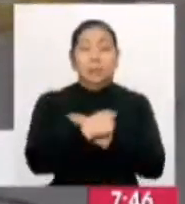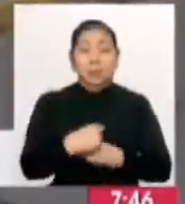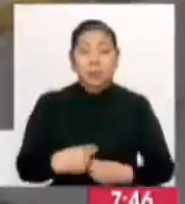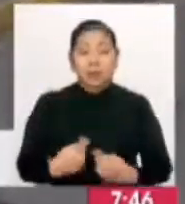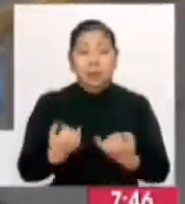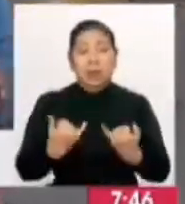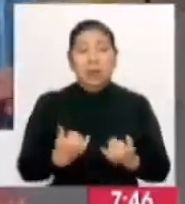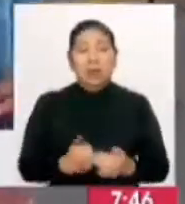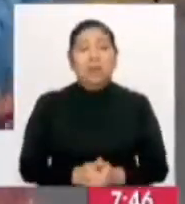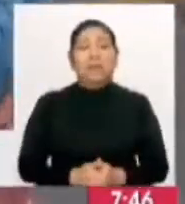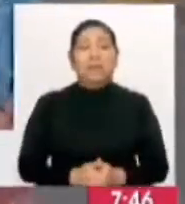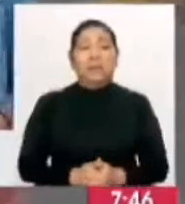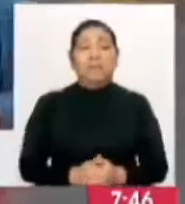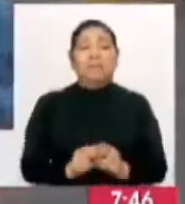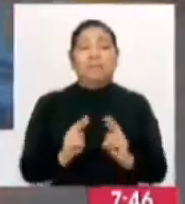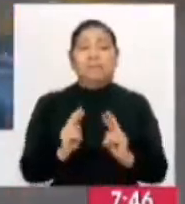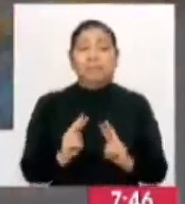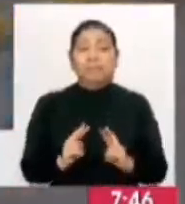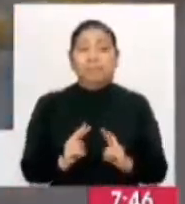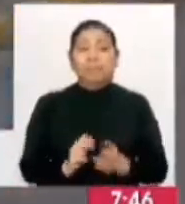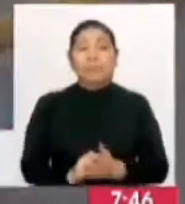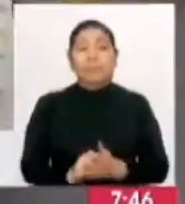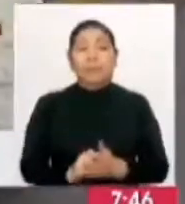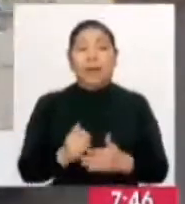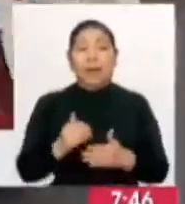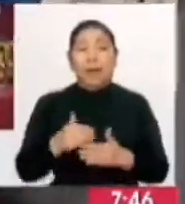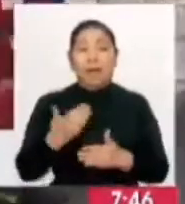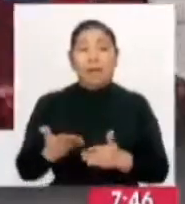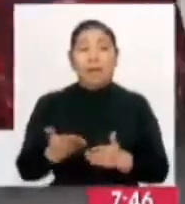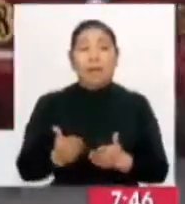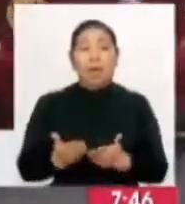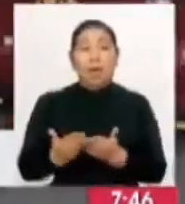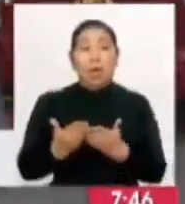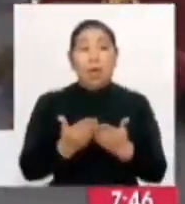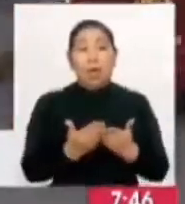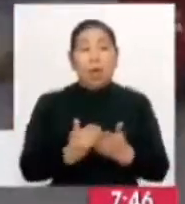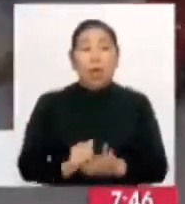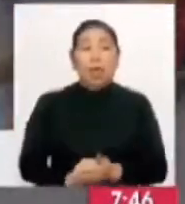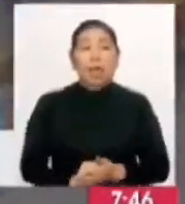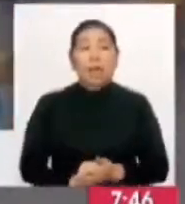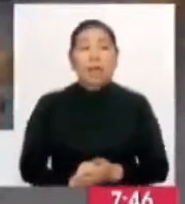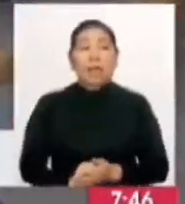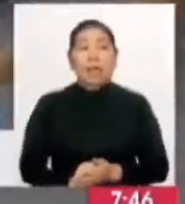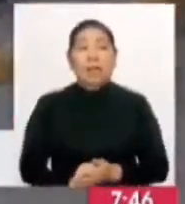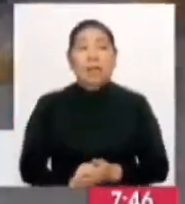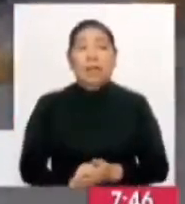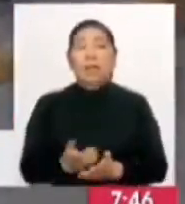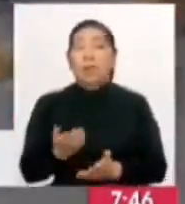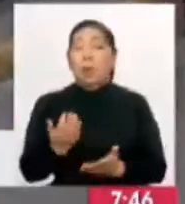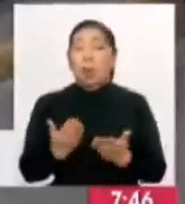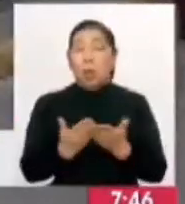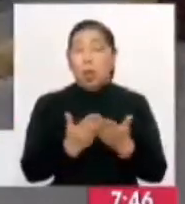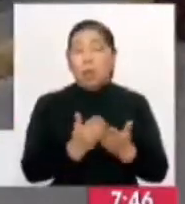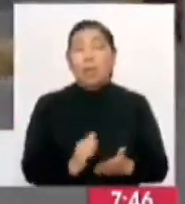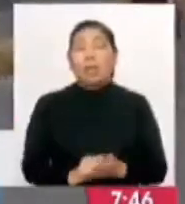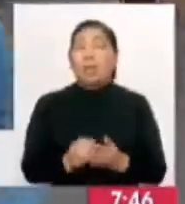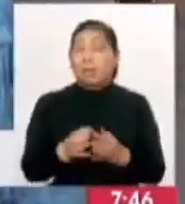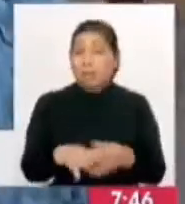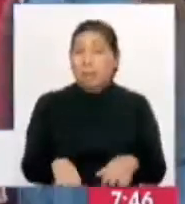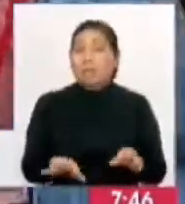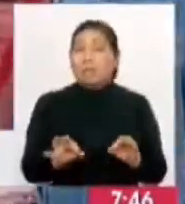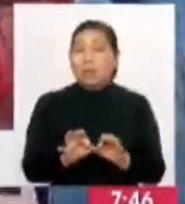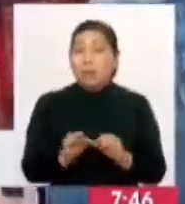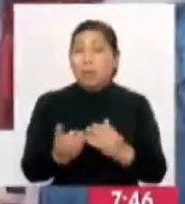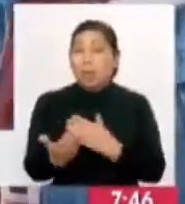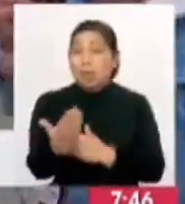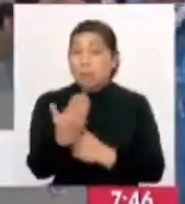y en estos momentos nos encontramos en el frontis de la institución educativa Pepín Mendoza, una institución emblemática que a esta hora